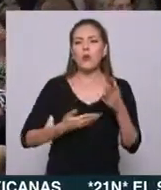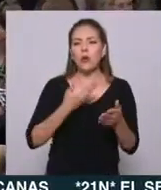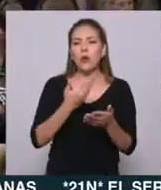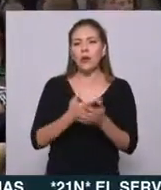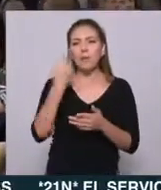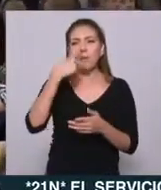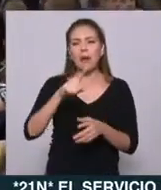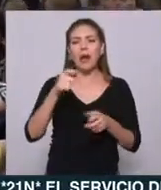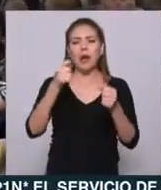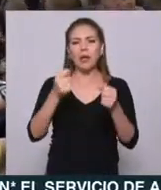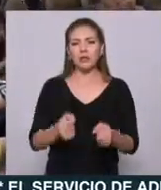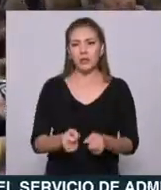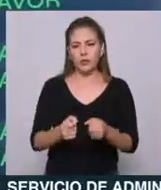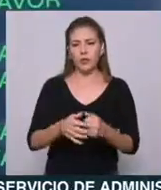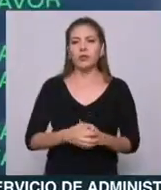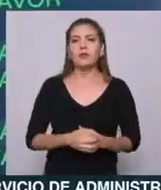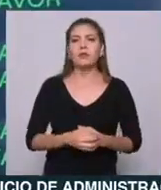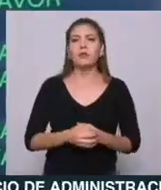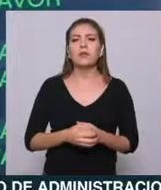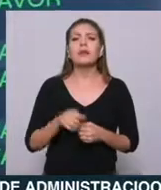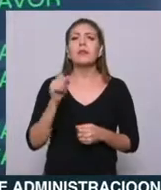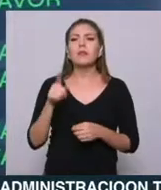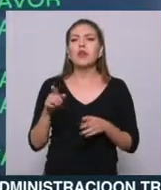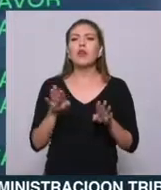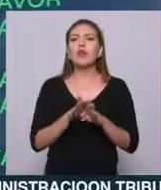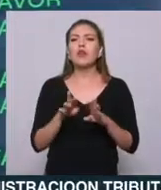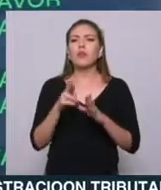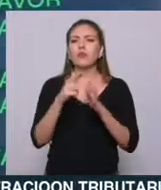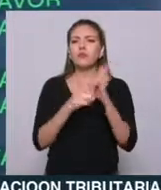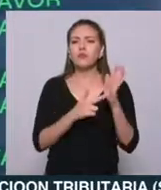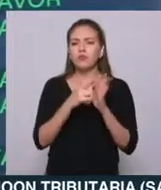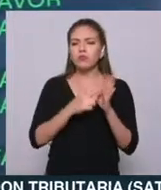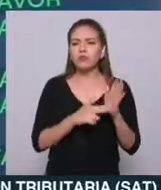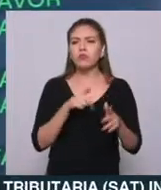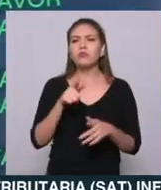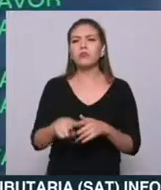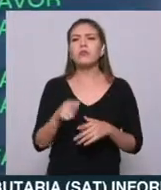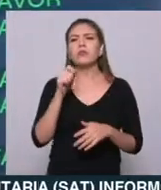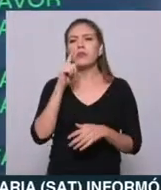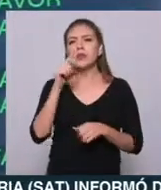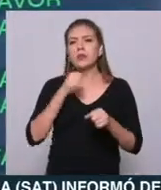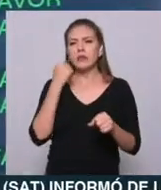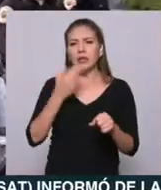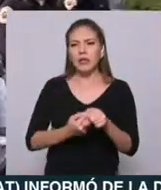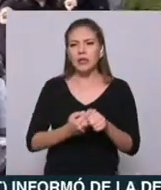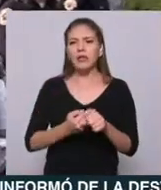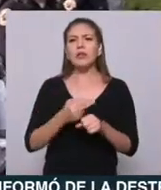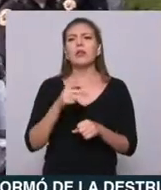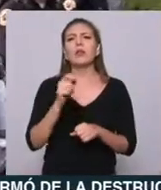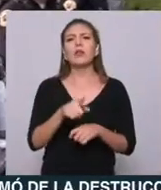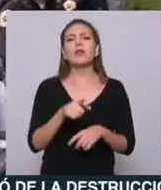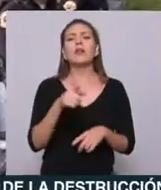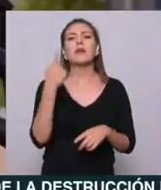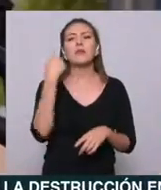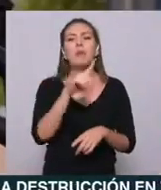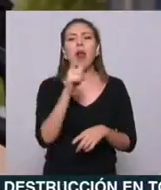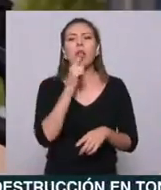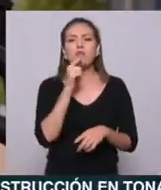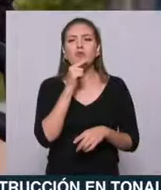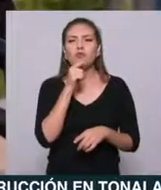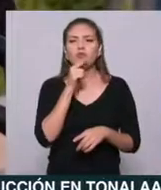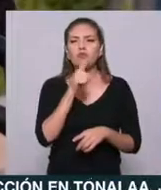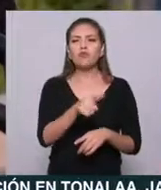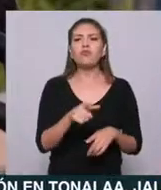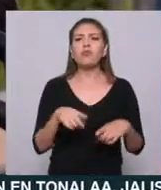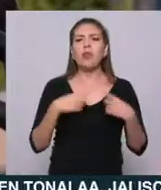Ciudadana. Se trata del marco legal que regula las actividades de la Secretaría de Seguridad Ciudadana, dota de herramientas a los cuerpos policíacos para el